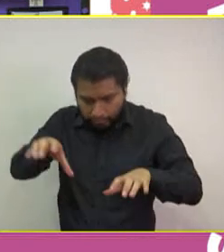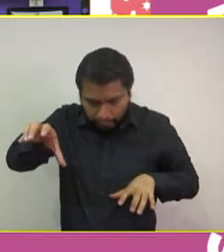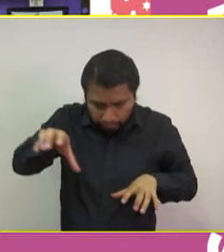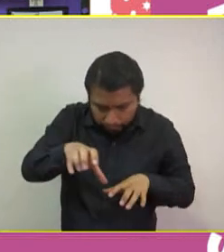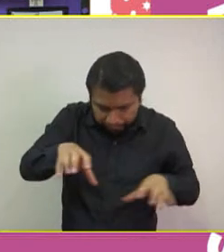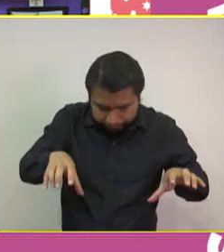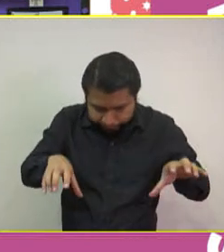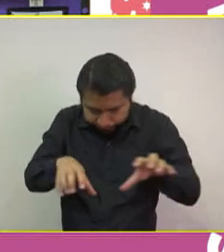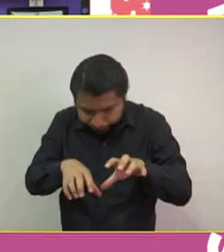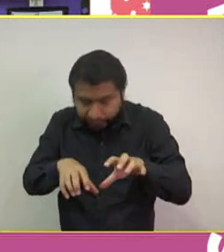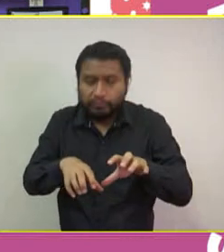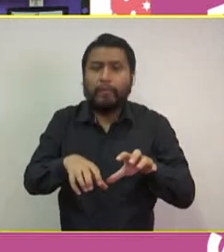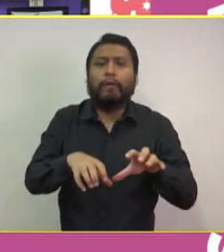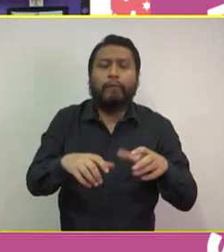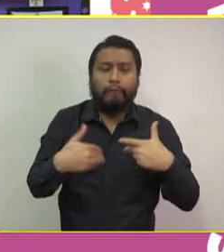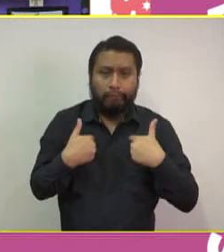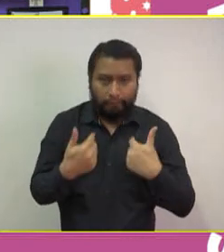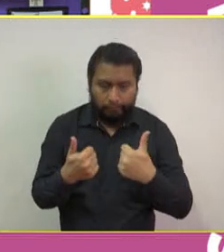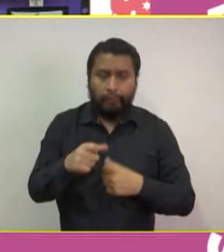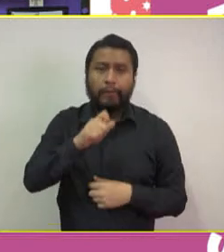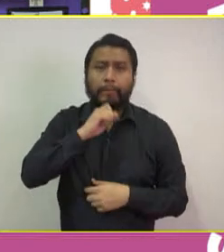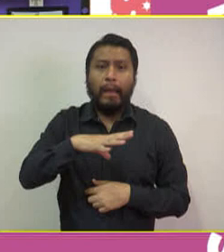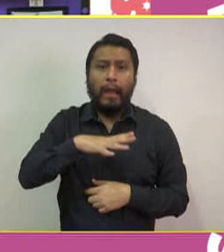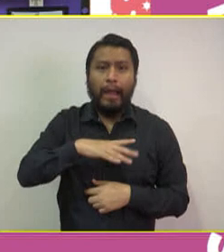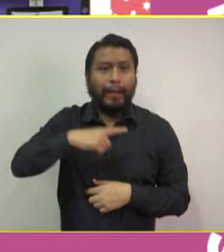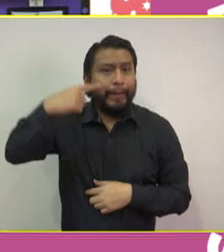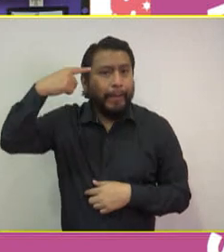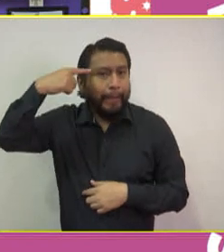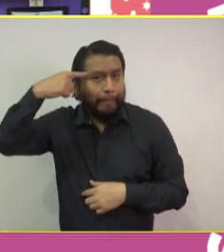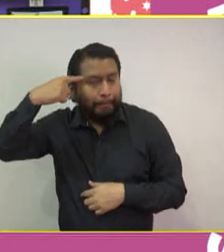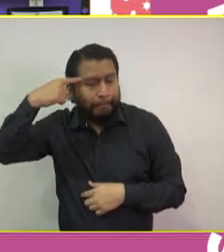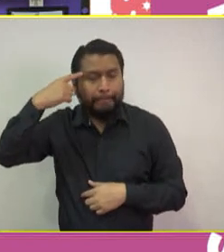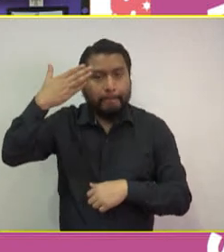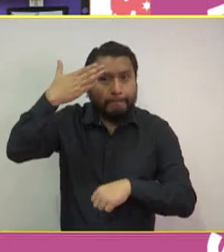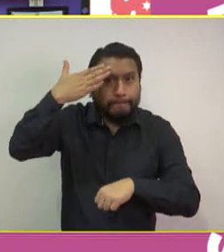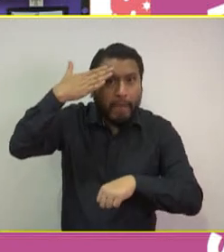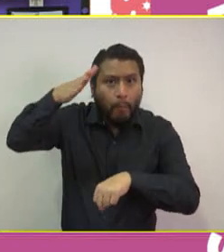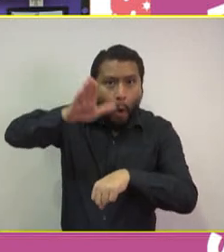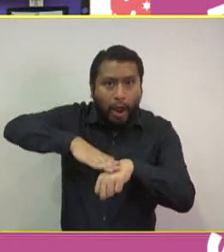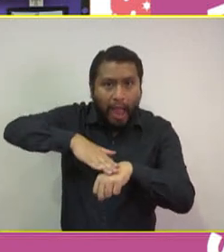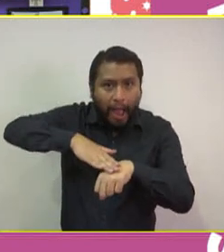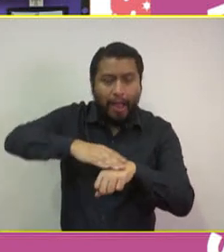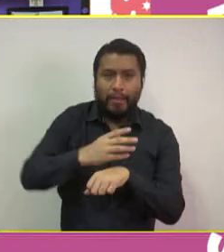mucho a desarrollar la parte de la memoria para poder